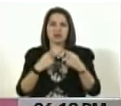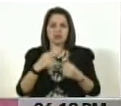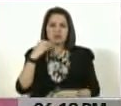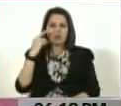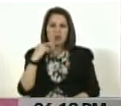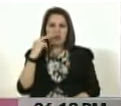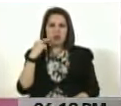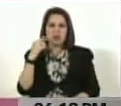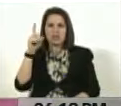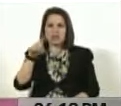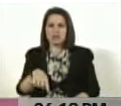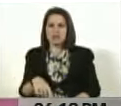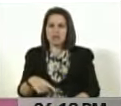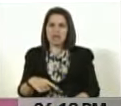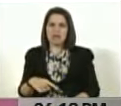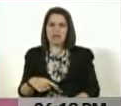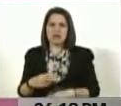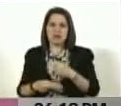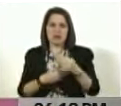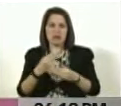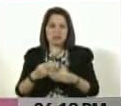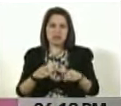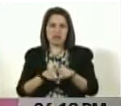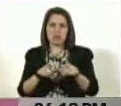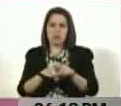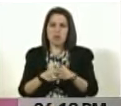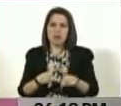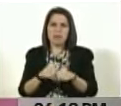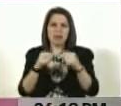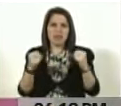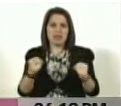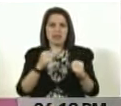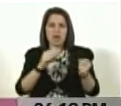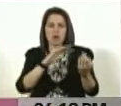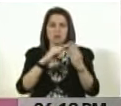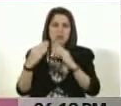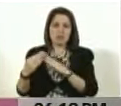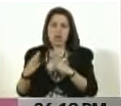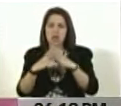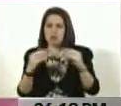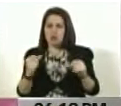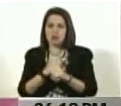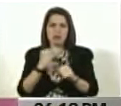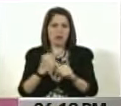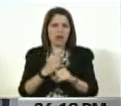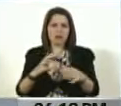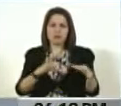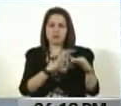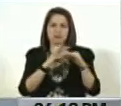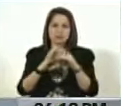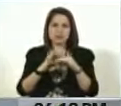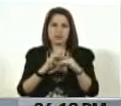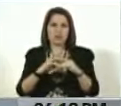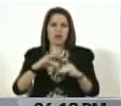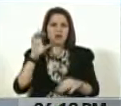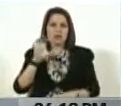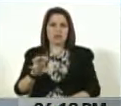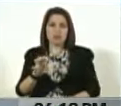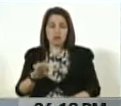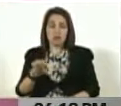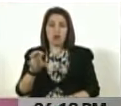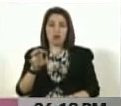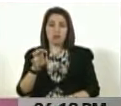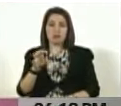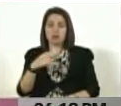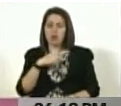a conseguir un despacho para estas panaderías comunitarias. ¿Todo eso articulado con el Estado? Todo eso articulado con el Estado. O sea, no están solos, como dice, la mano del Estado está allí. No,